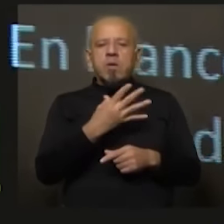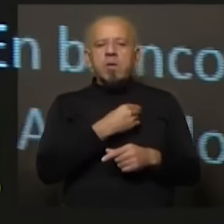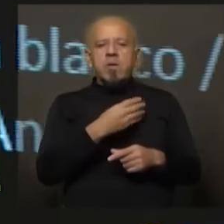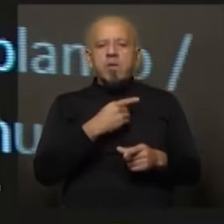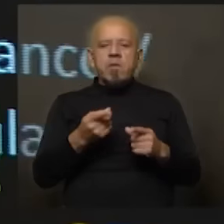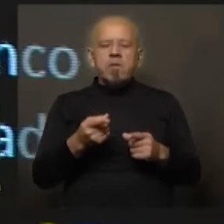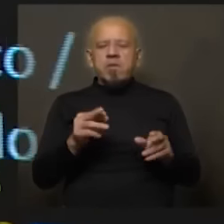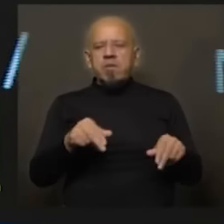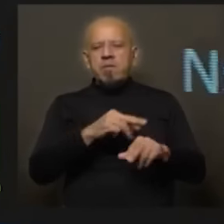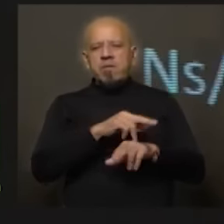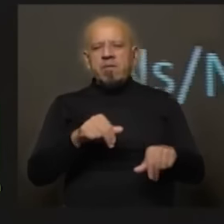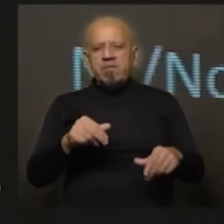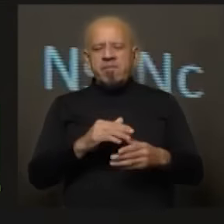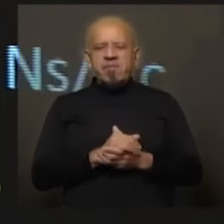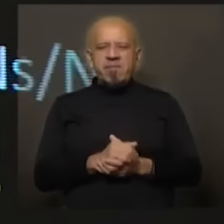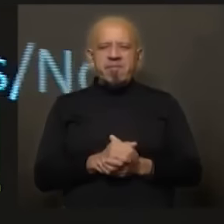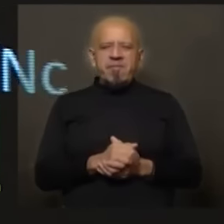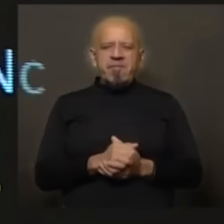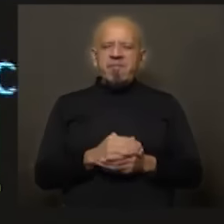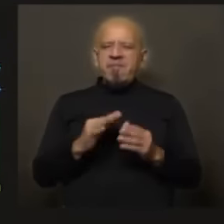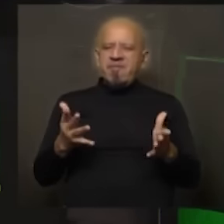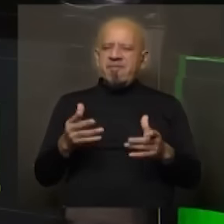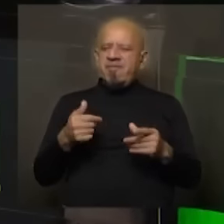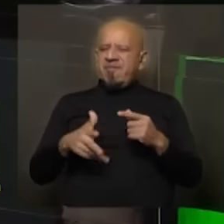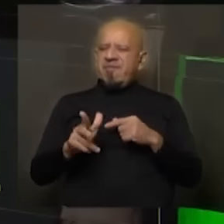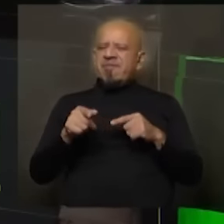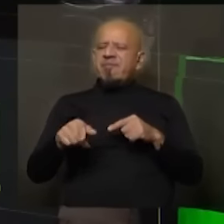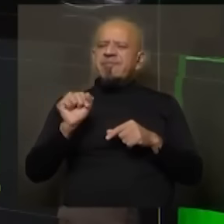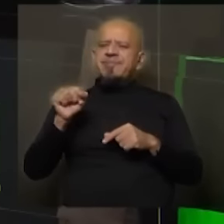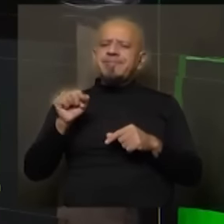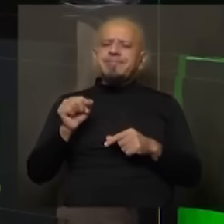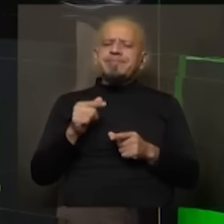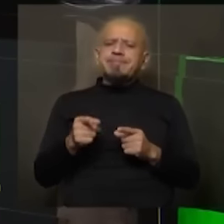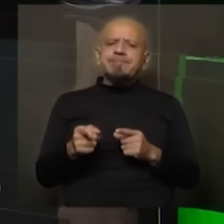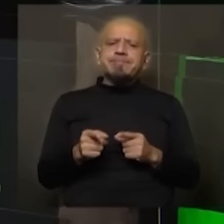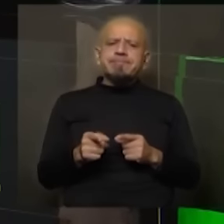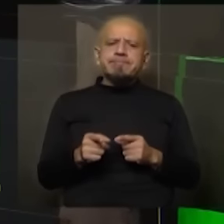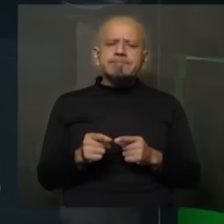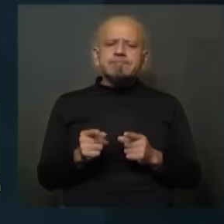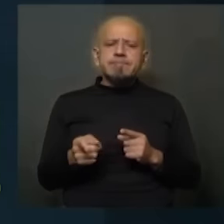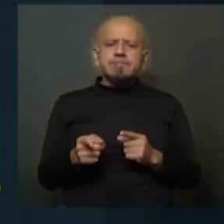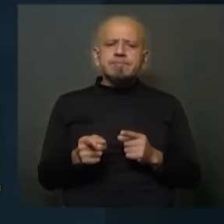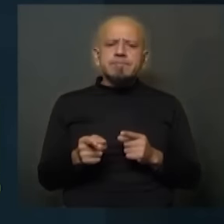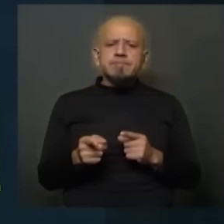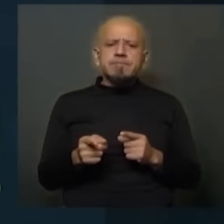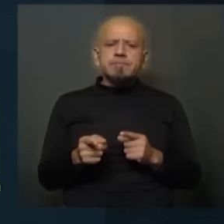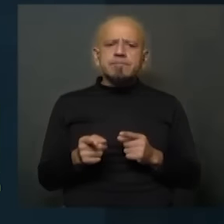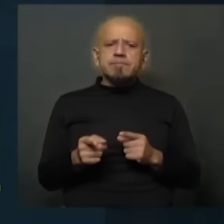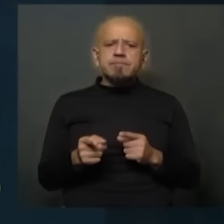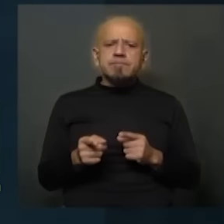Juani, una precisión o una consulta. ¿En qué fecha fue hecha esta encuesta? Esta encuesta es de finales del mes